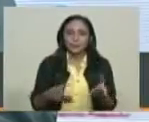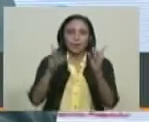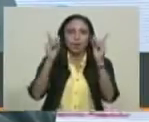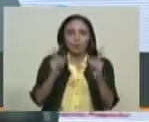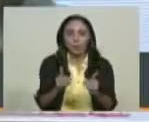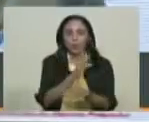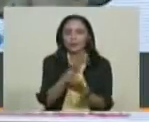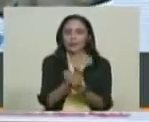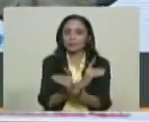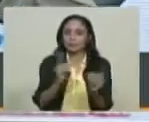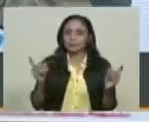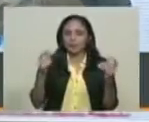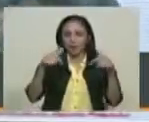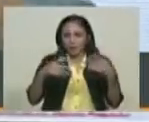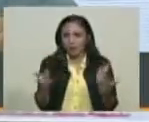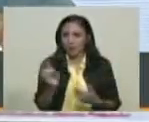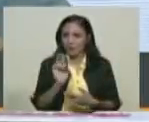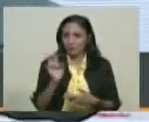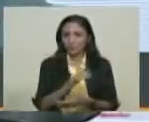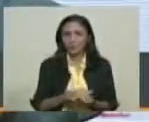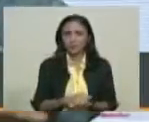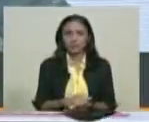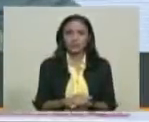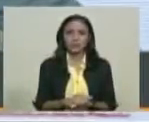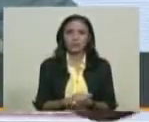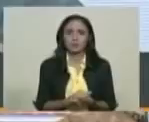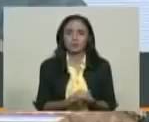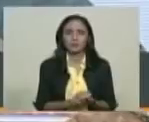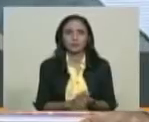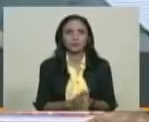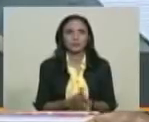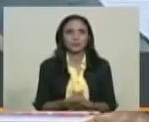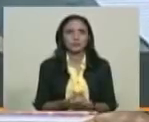democrática queremos hablar, hablemos de Venezuela.